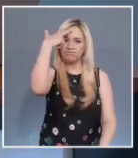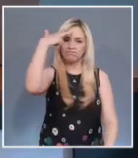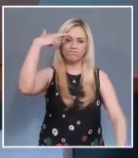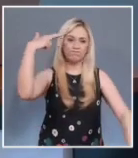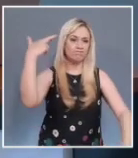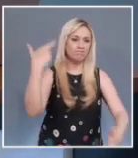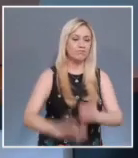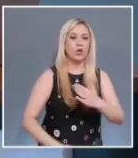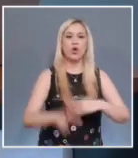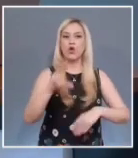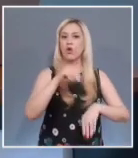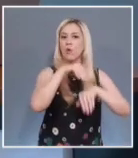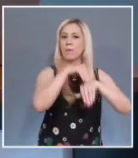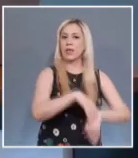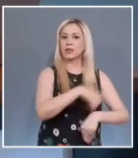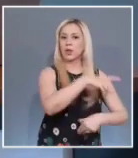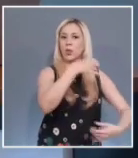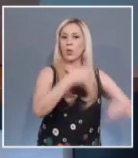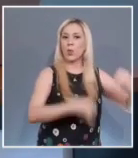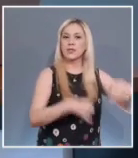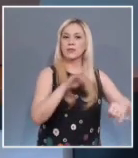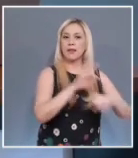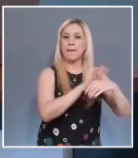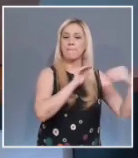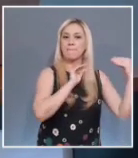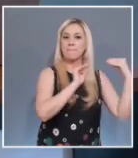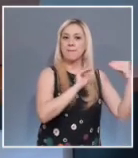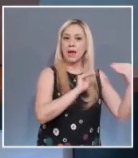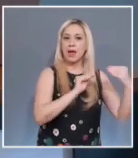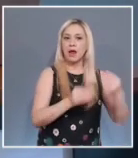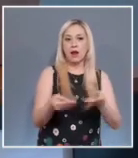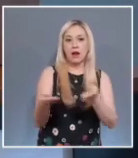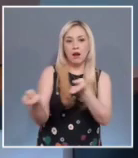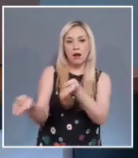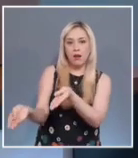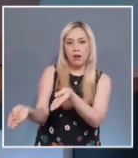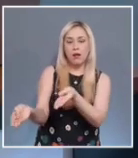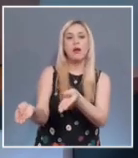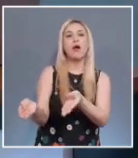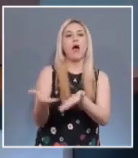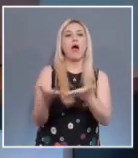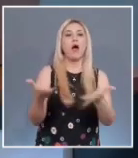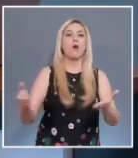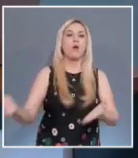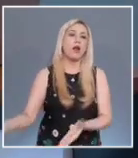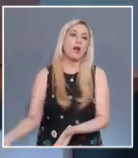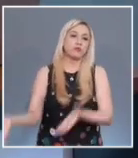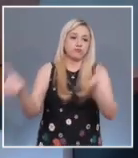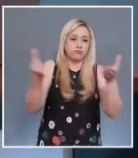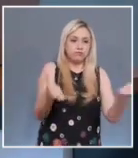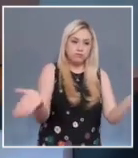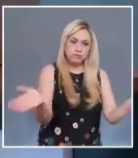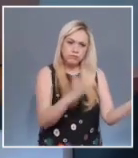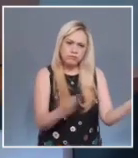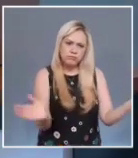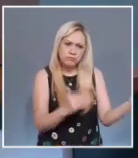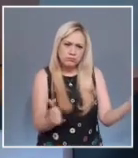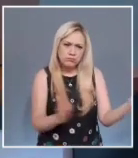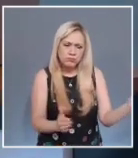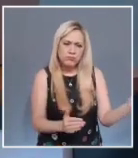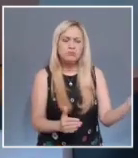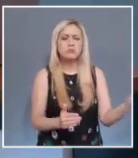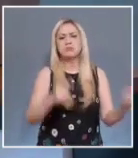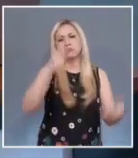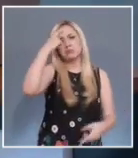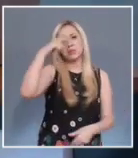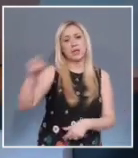amparo, iniciando asimismo la carpeta correspondiente para su consignación. Y en esta sesión